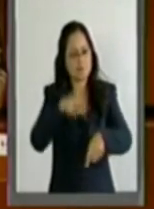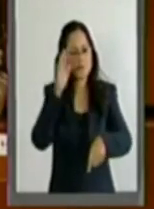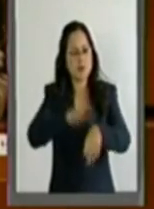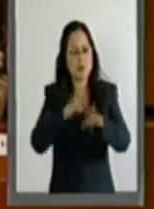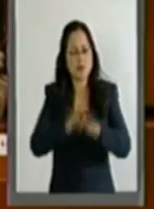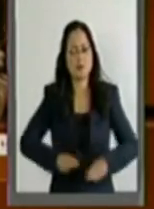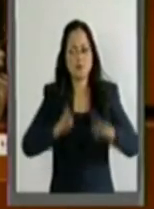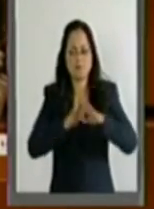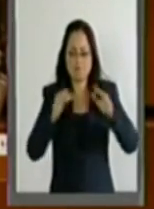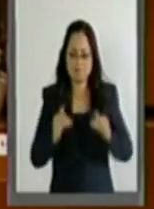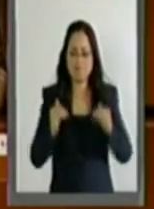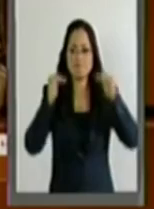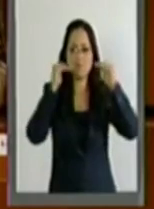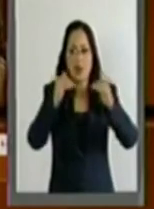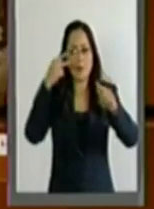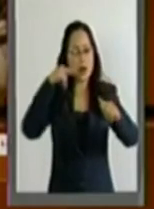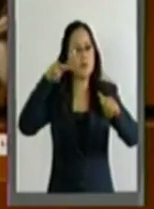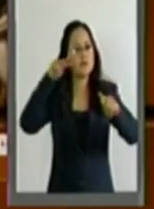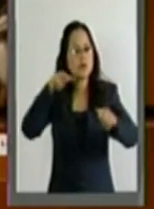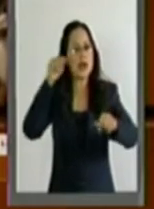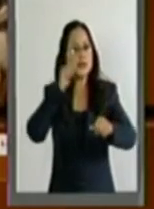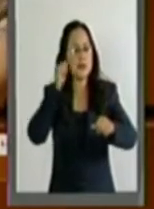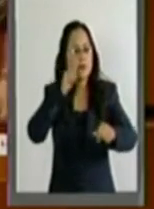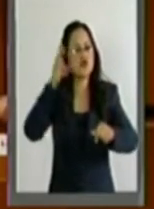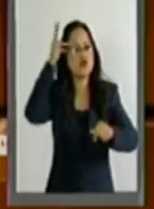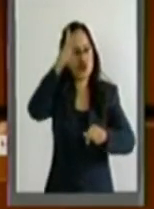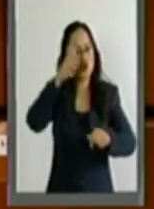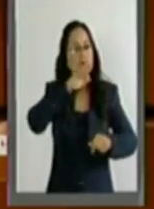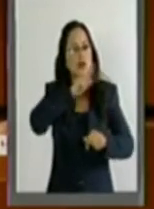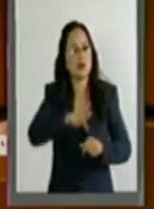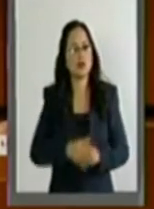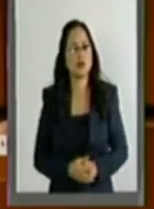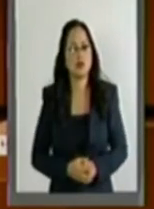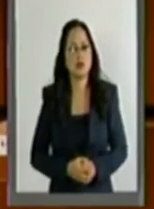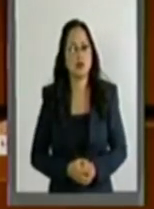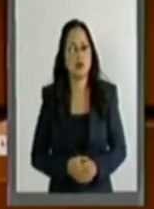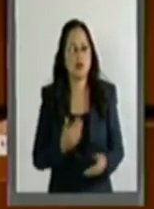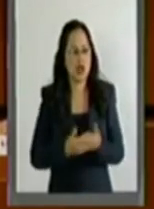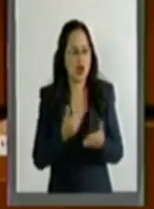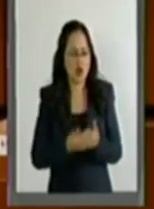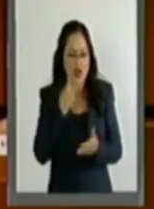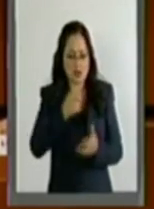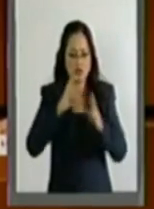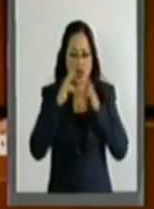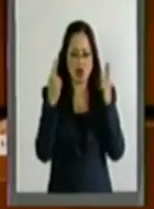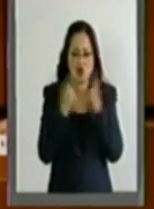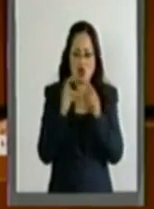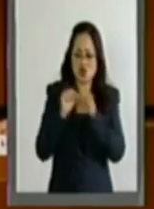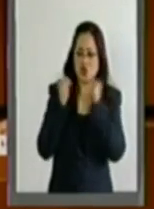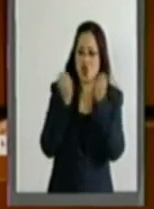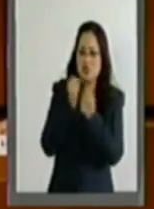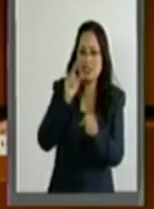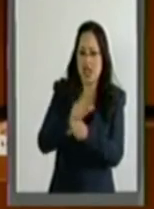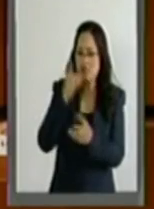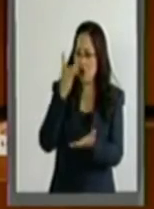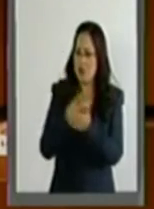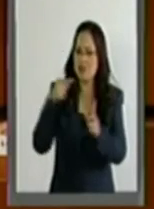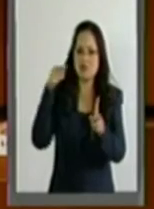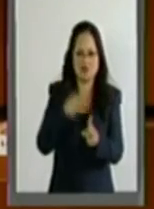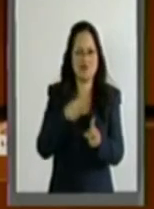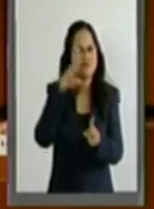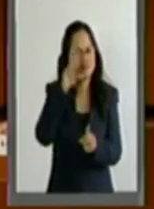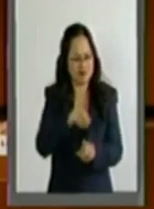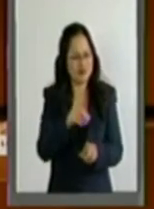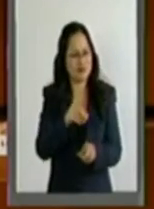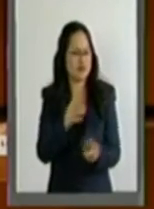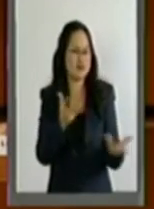la circunstancia y vea hacia el futuro. Este no fue un encuentro social. Desde luego que no fue un